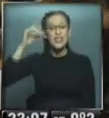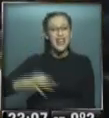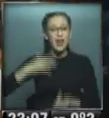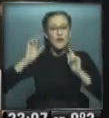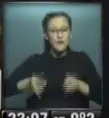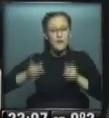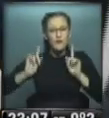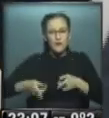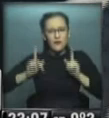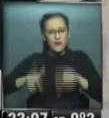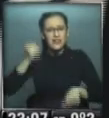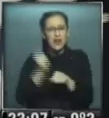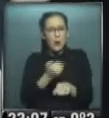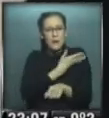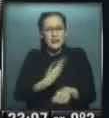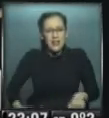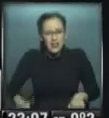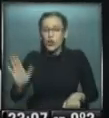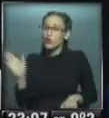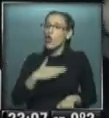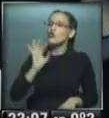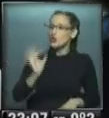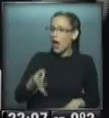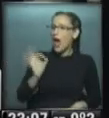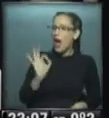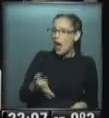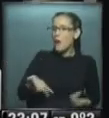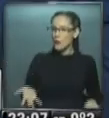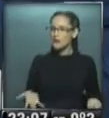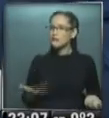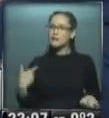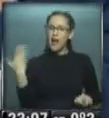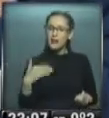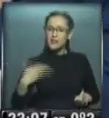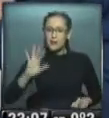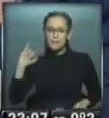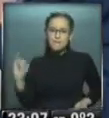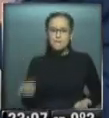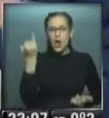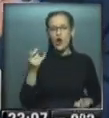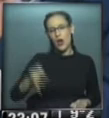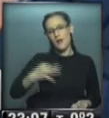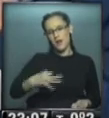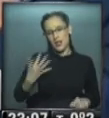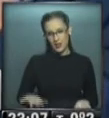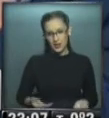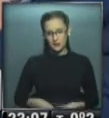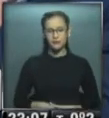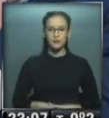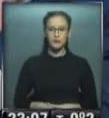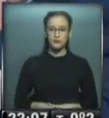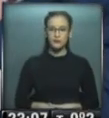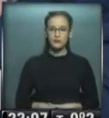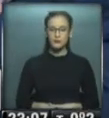todos hemos podido decir frente a nuestros pueblos que han mejorado su calidad de vida. Creo